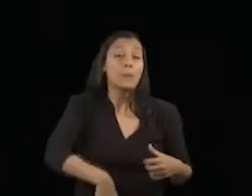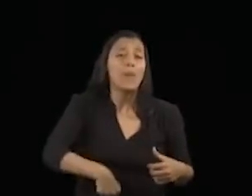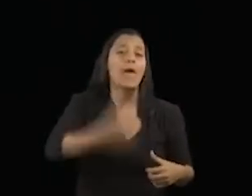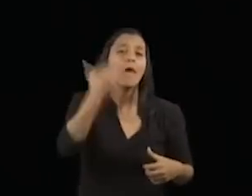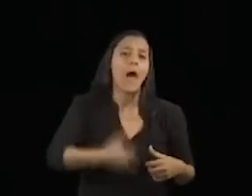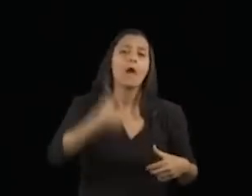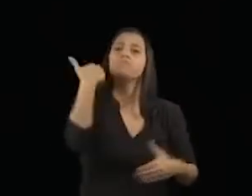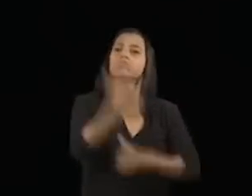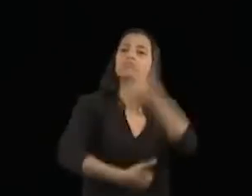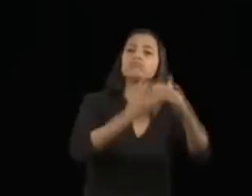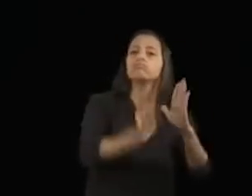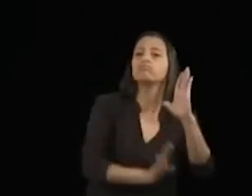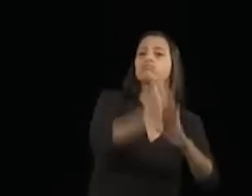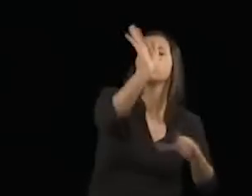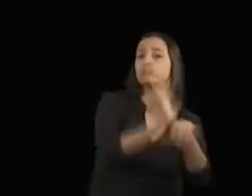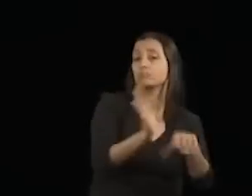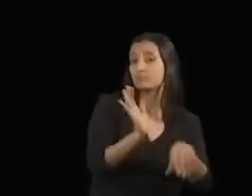crecientes